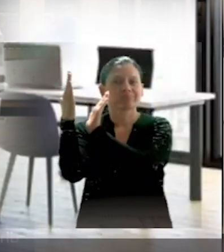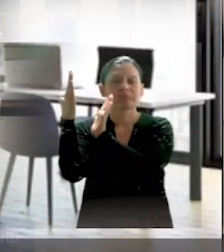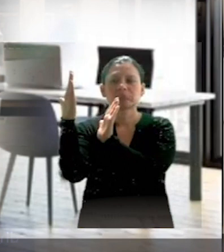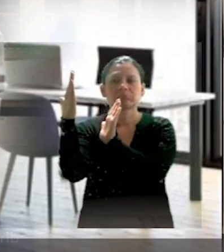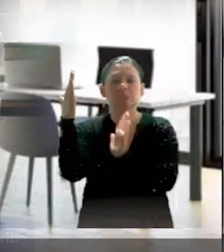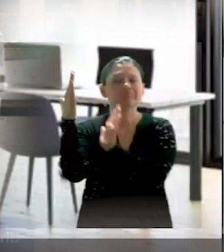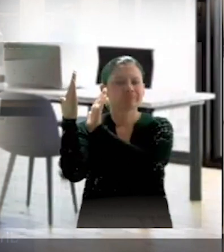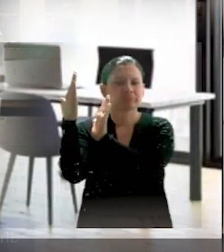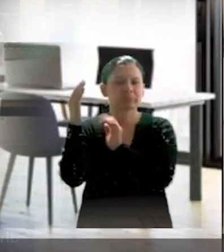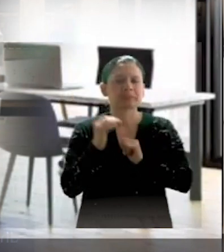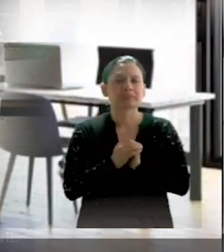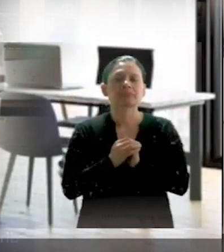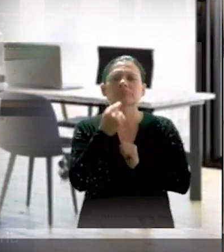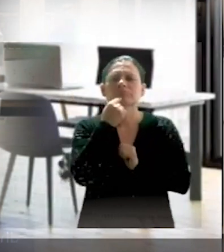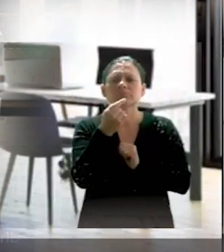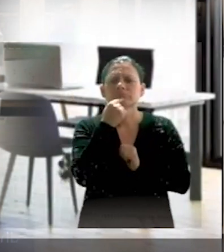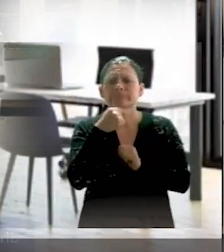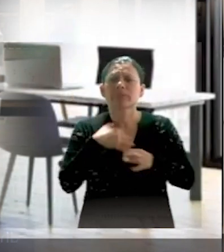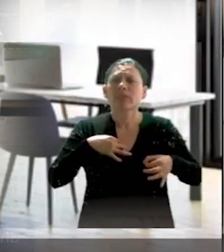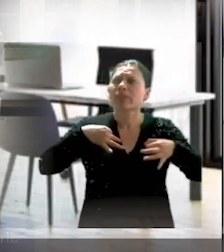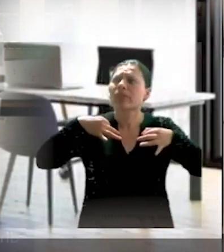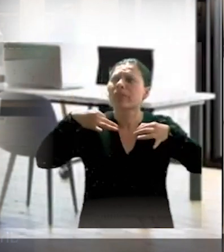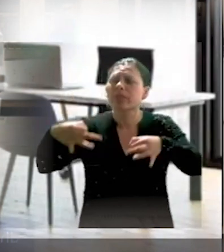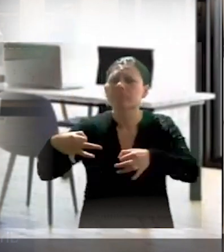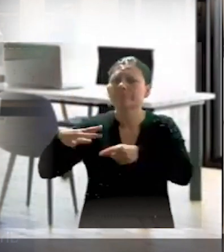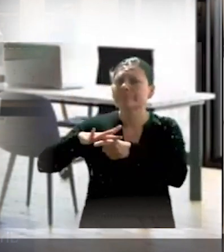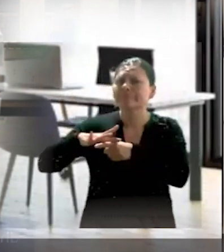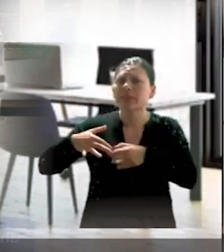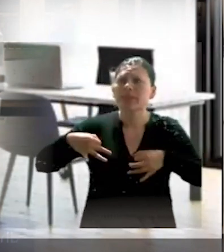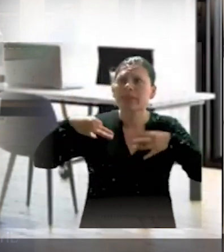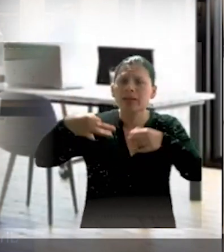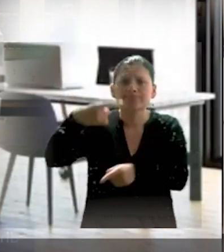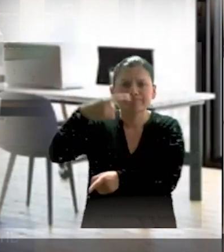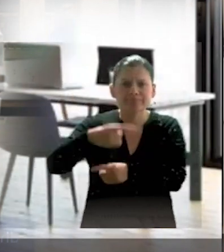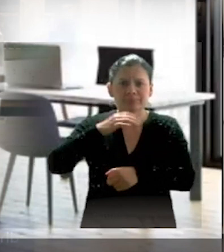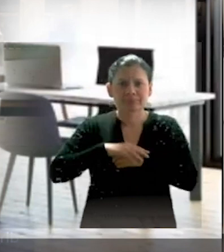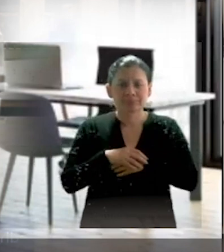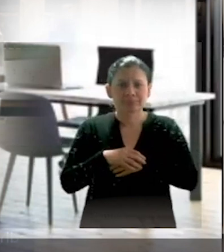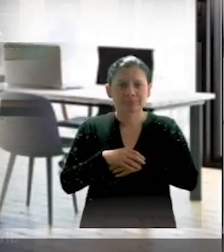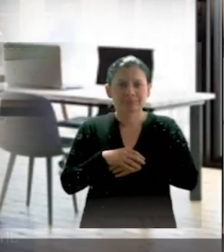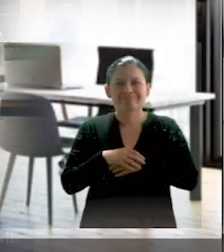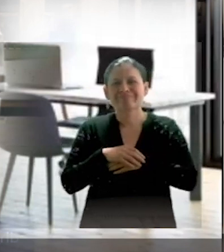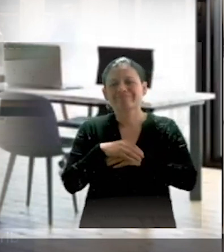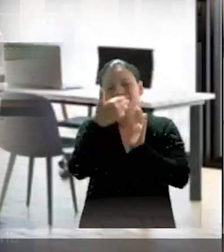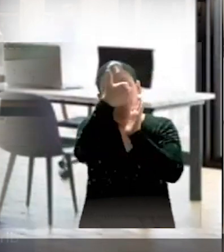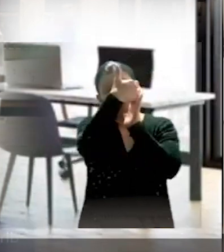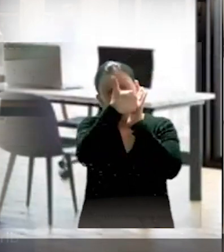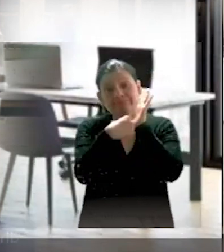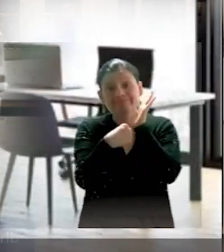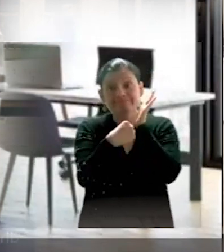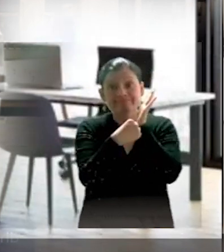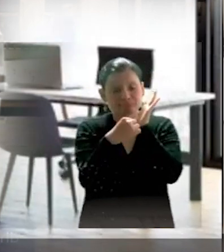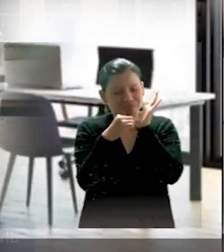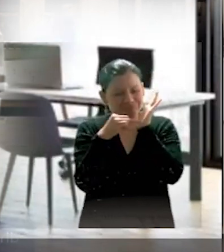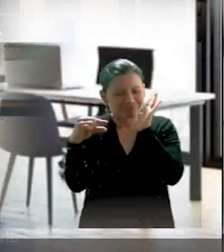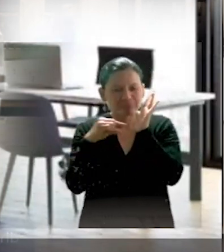sentido de asegurar su cumplimiento, señalando particularmente si cree que el inciso relacionado con el desacato